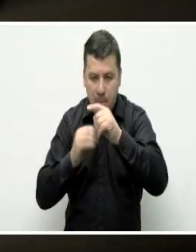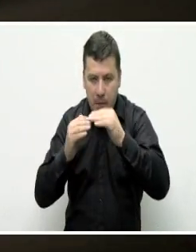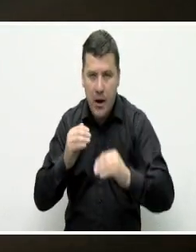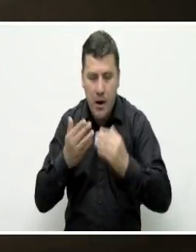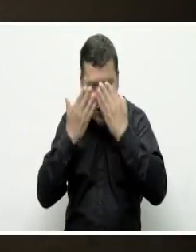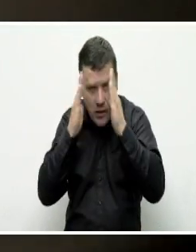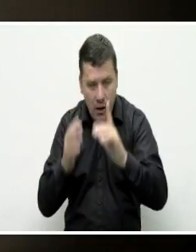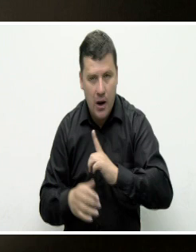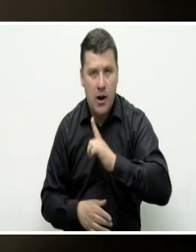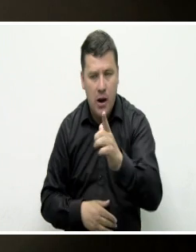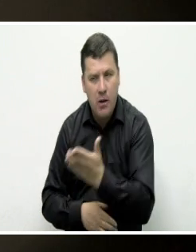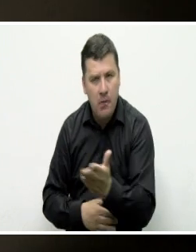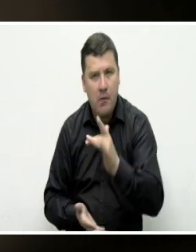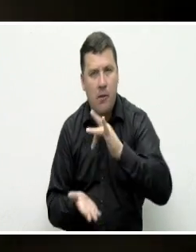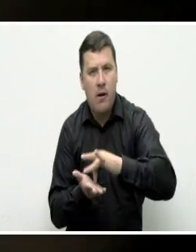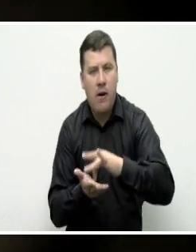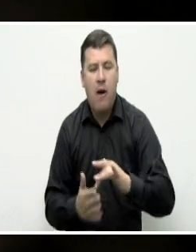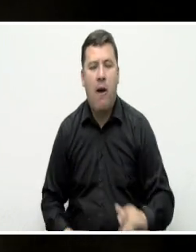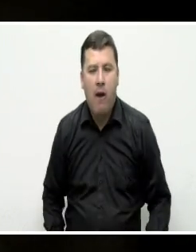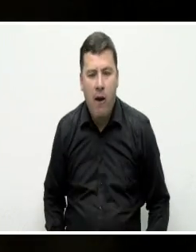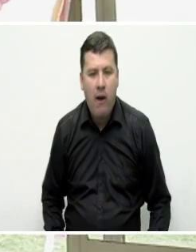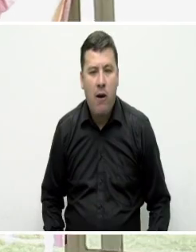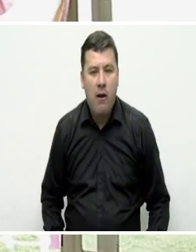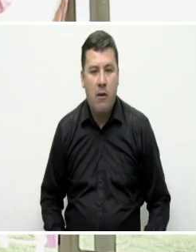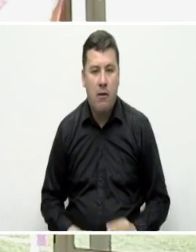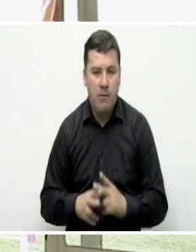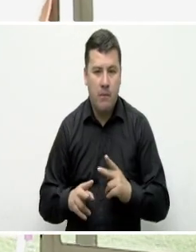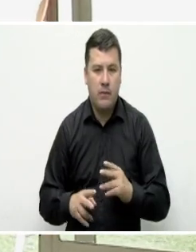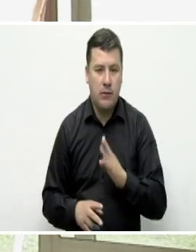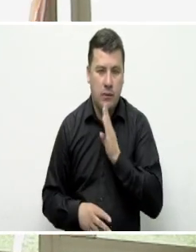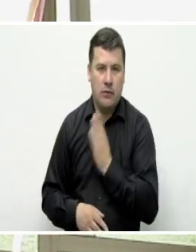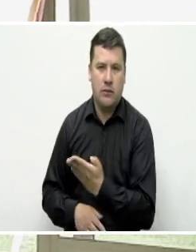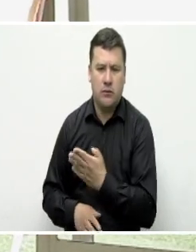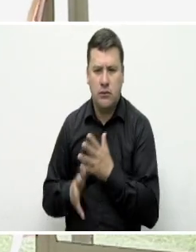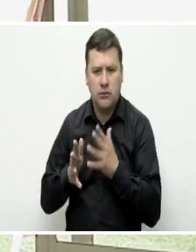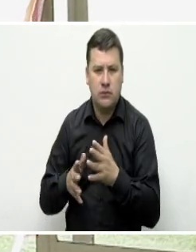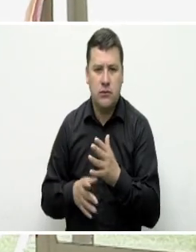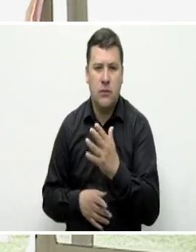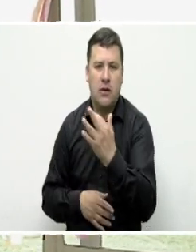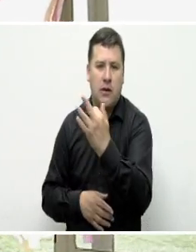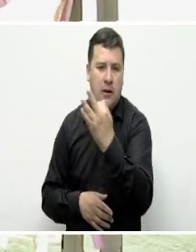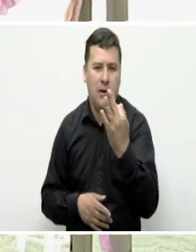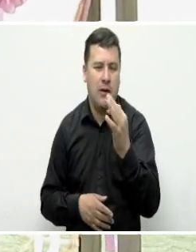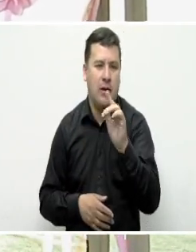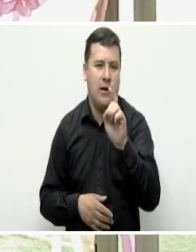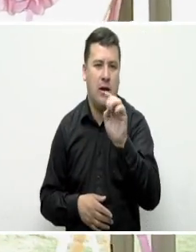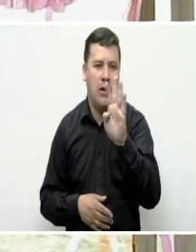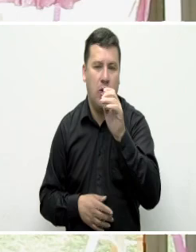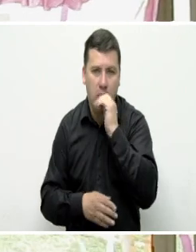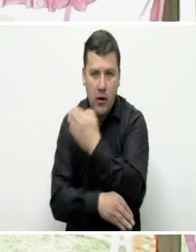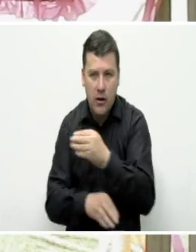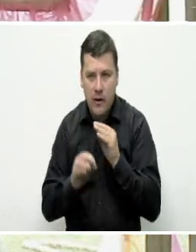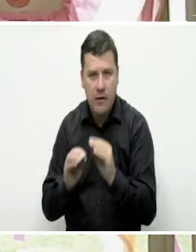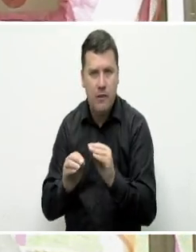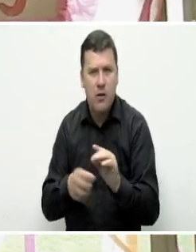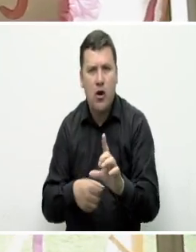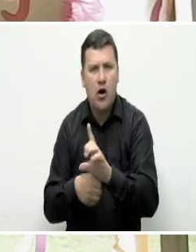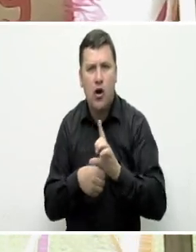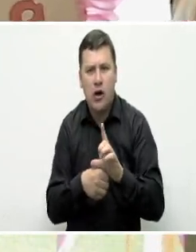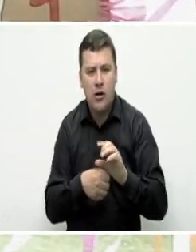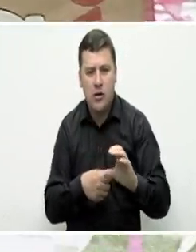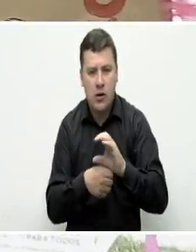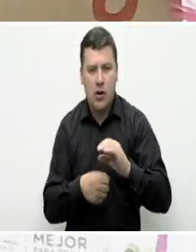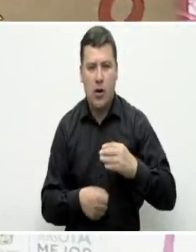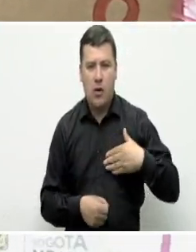participación y liderazgo. En esta vigencia, el SEDAE capacitó a 361 niños en las localidades de